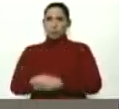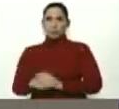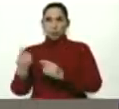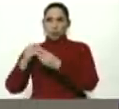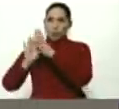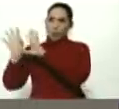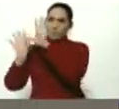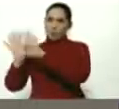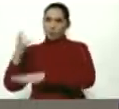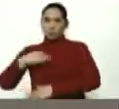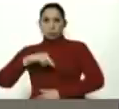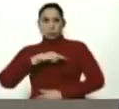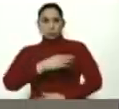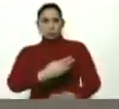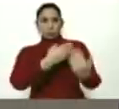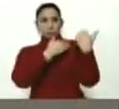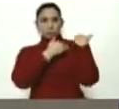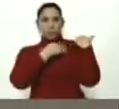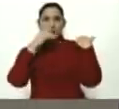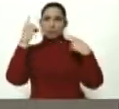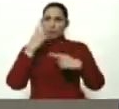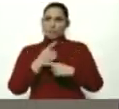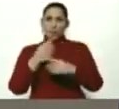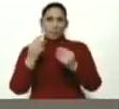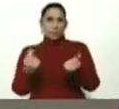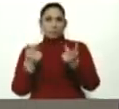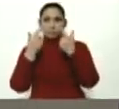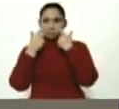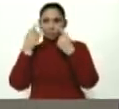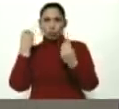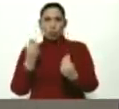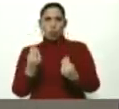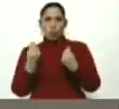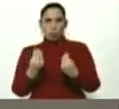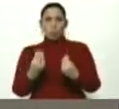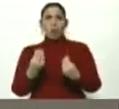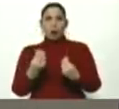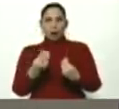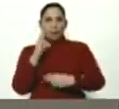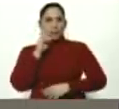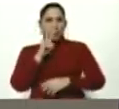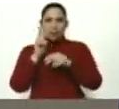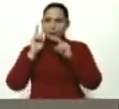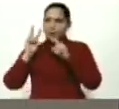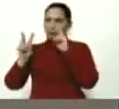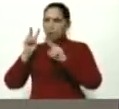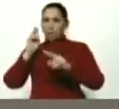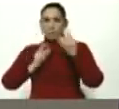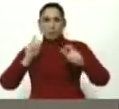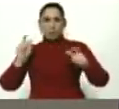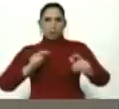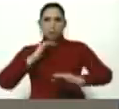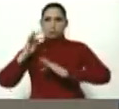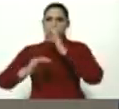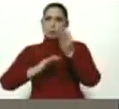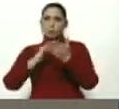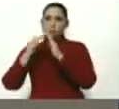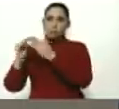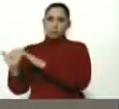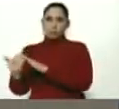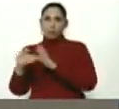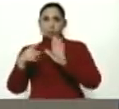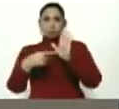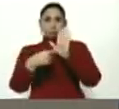países. Nosotros, por responsabilidad, claro, tenemos que estar muy pendientes de los casos comunitarios, porque los casos comunitarios son el reflejo del